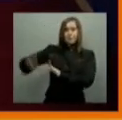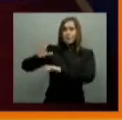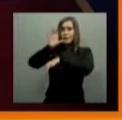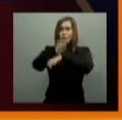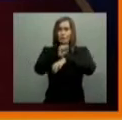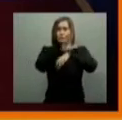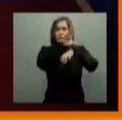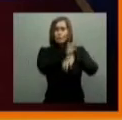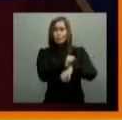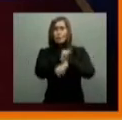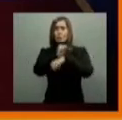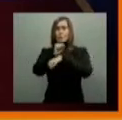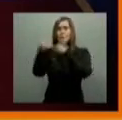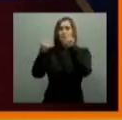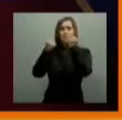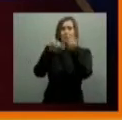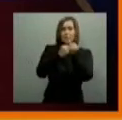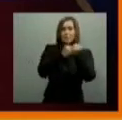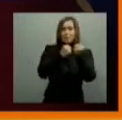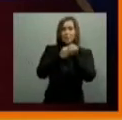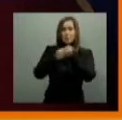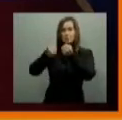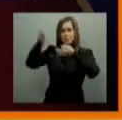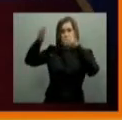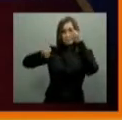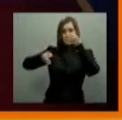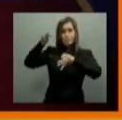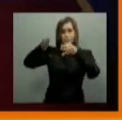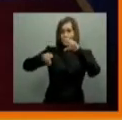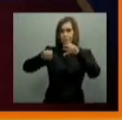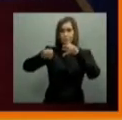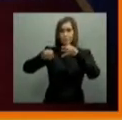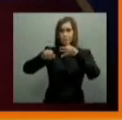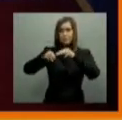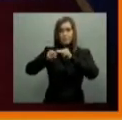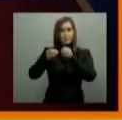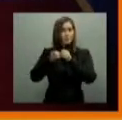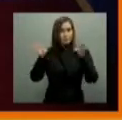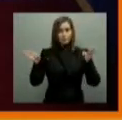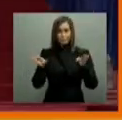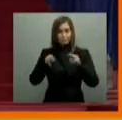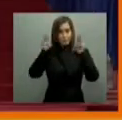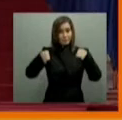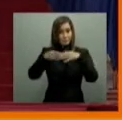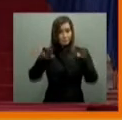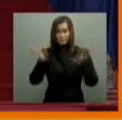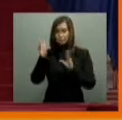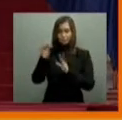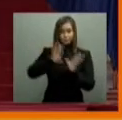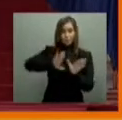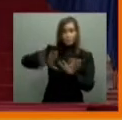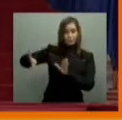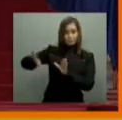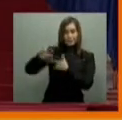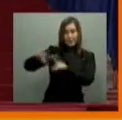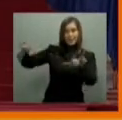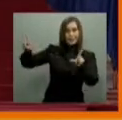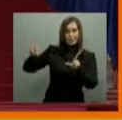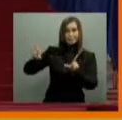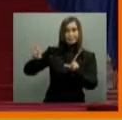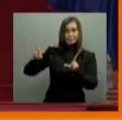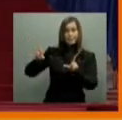esperando a ver con qué va a pasar con la situación de los 100 millones que se repartieron en los artistas todavía estamos esperando qué pasó con el ministerio de salud